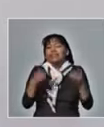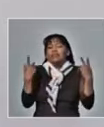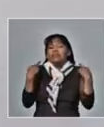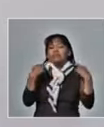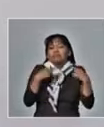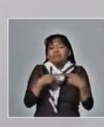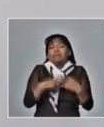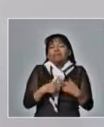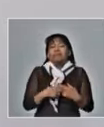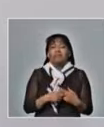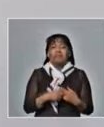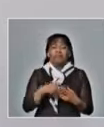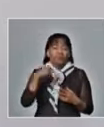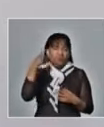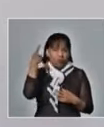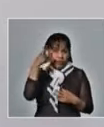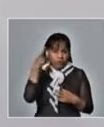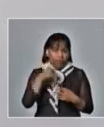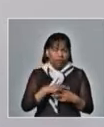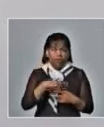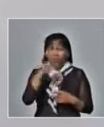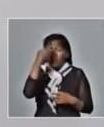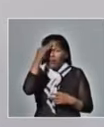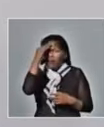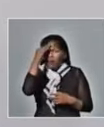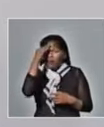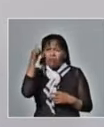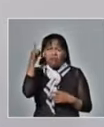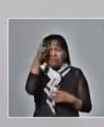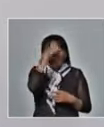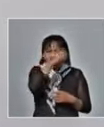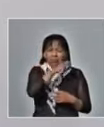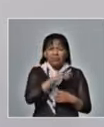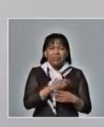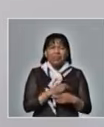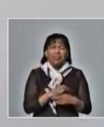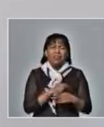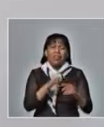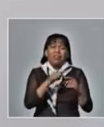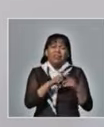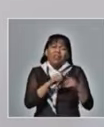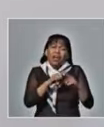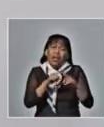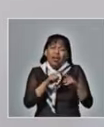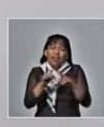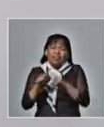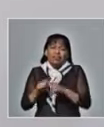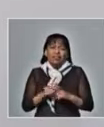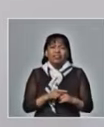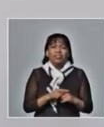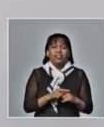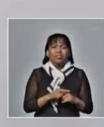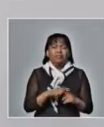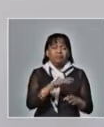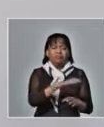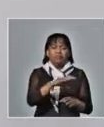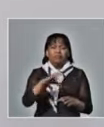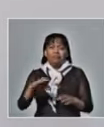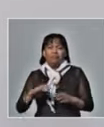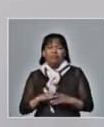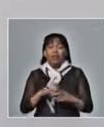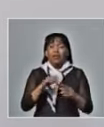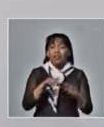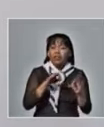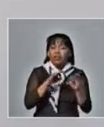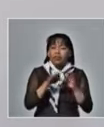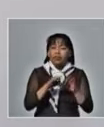y profesores de Puebla que conozcan la complejidad, la diversidad geográfica. Y para los jóvenes, empleo. 6 de cada 10